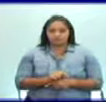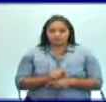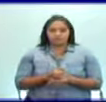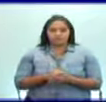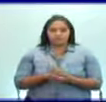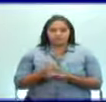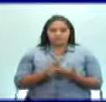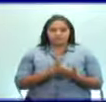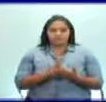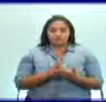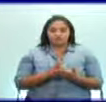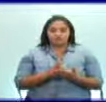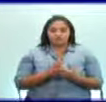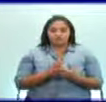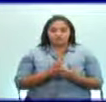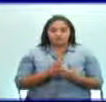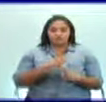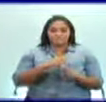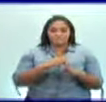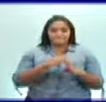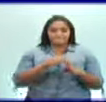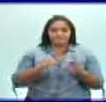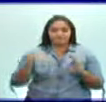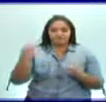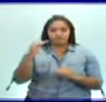Integradores de Matemática para la Enseñanza Media Superior.